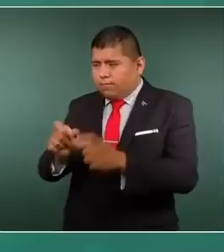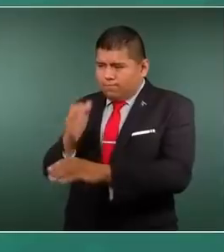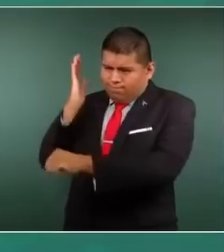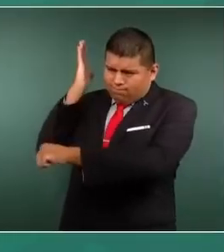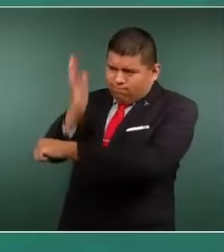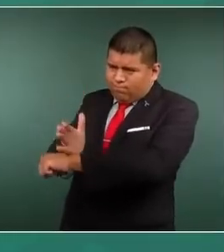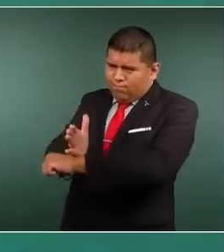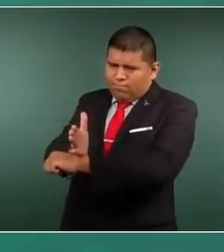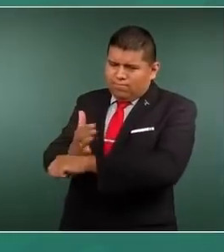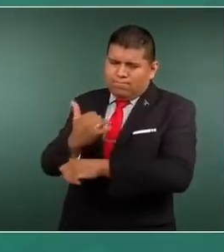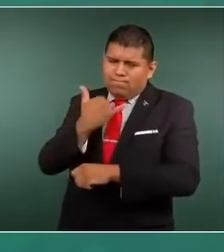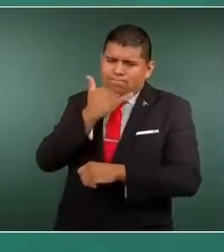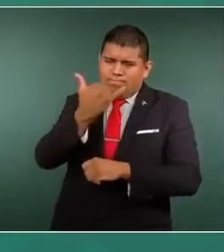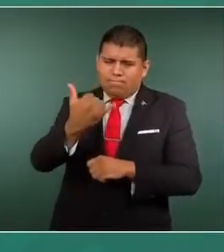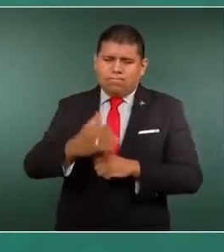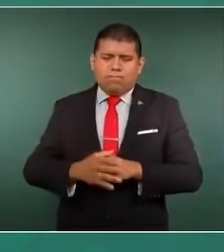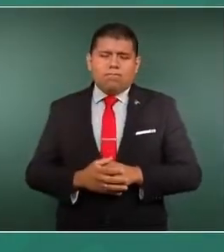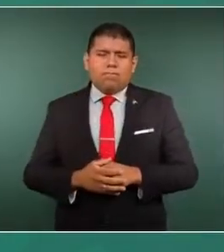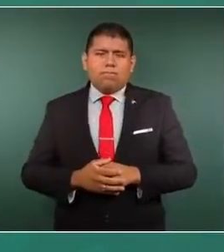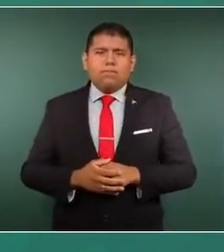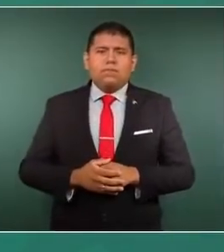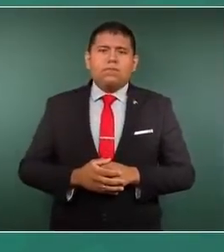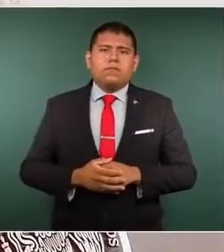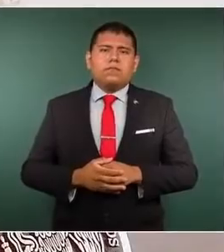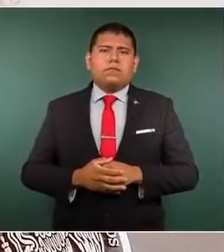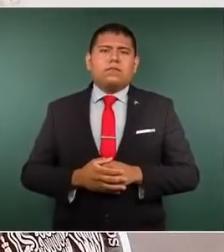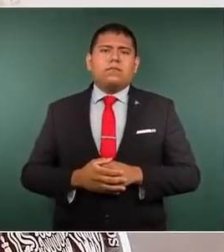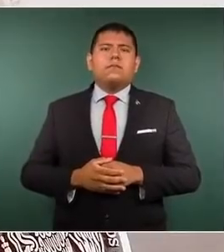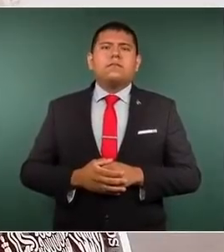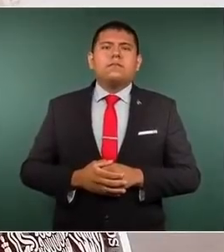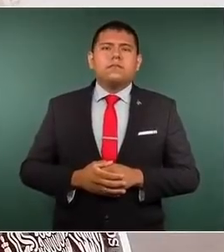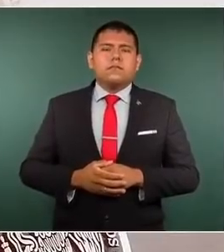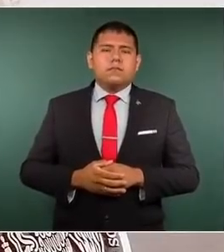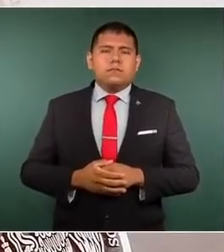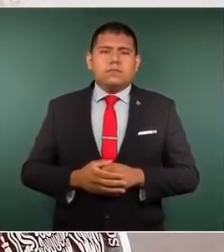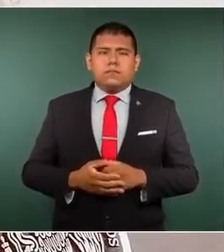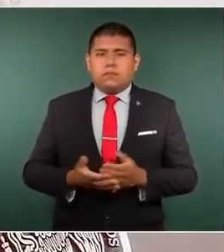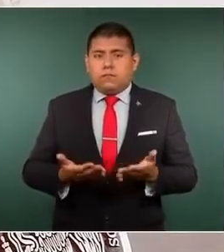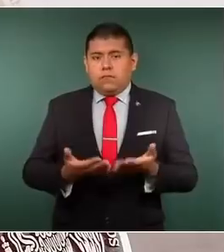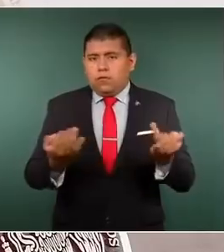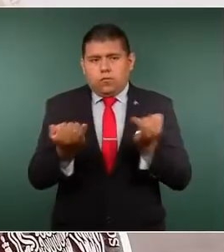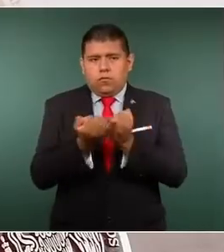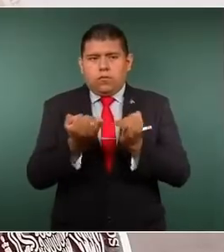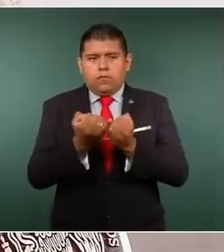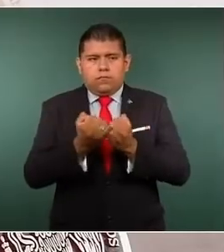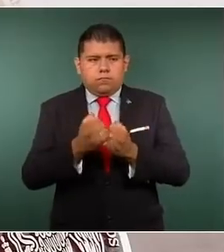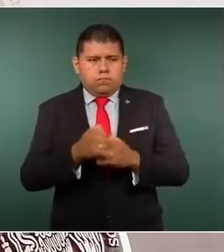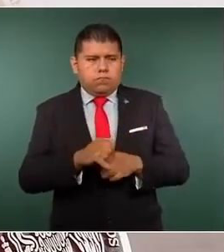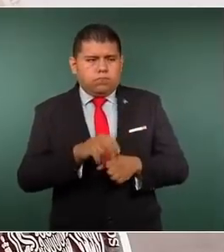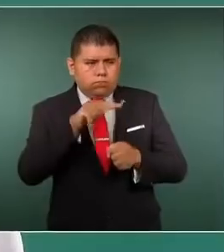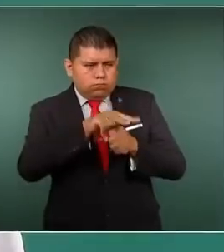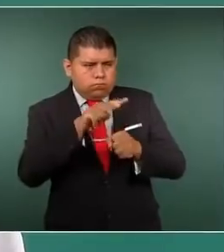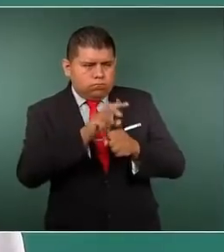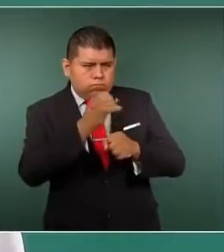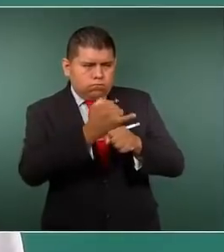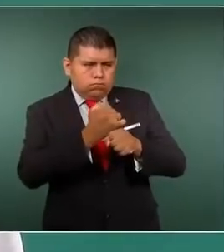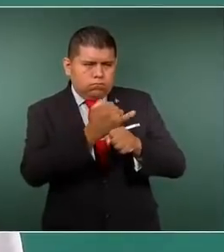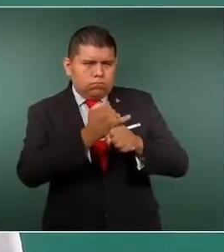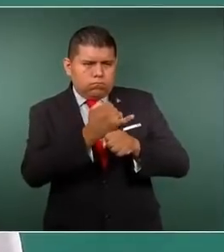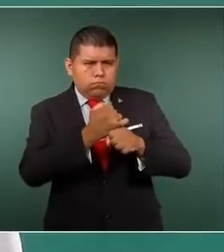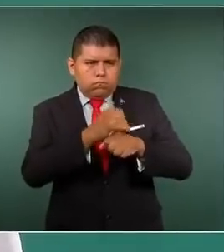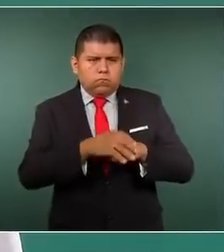y ahora se implica también en la investigación que está llevando a cabo